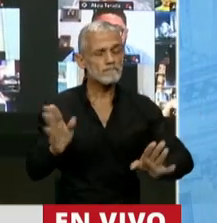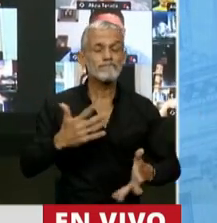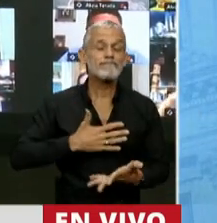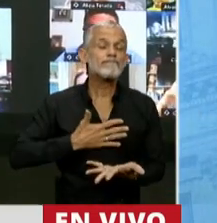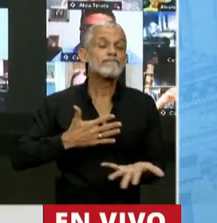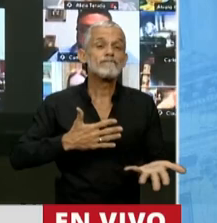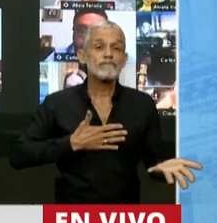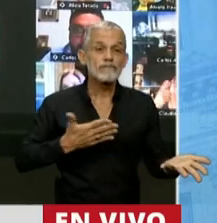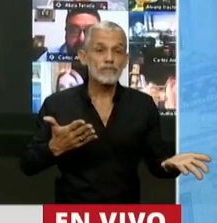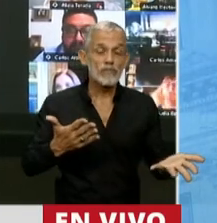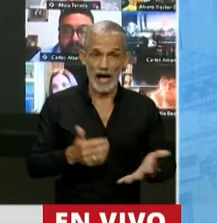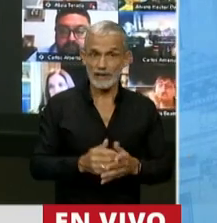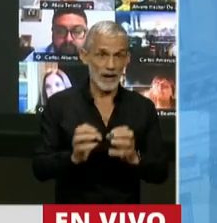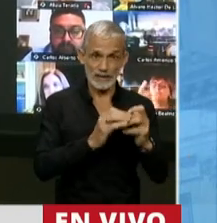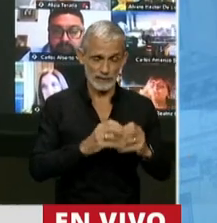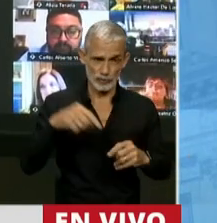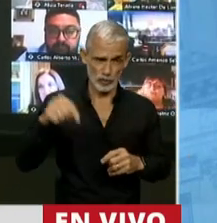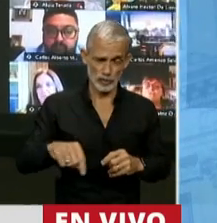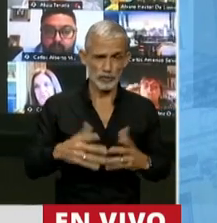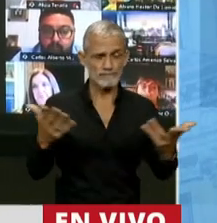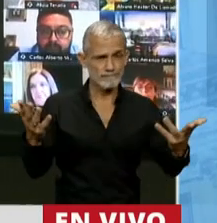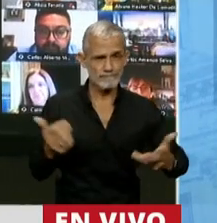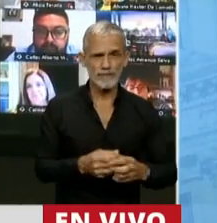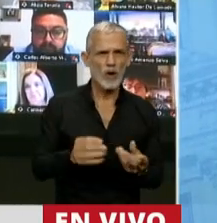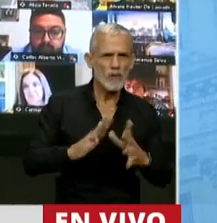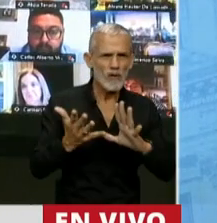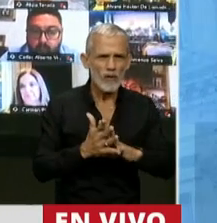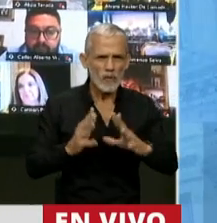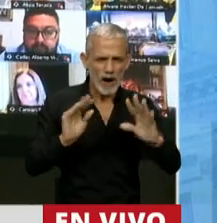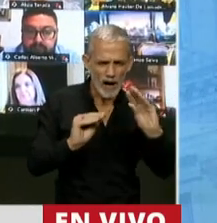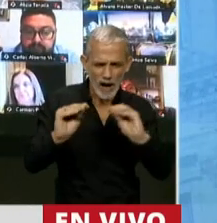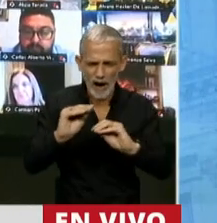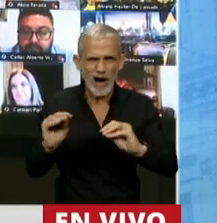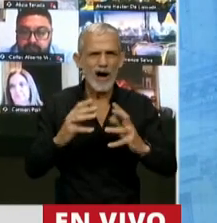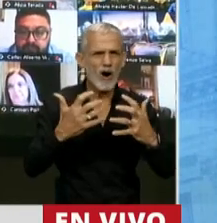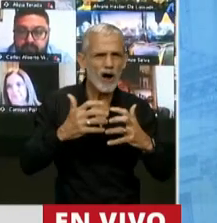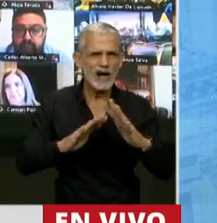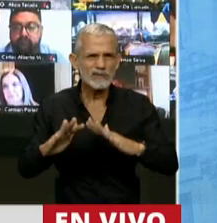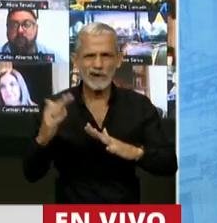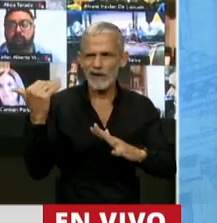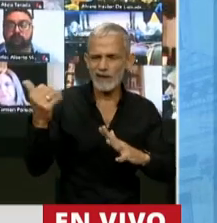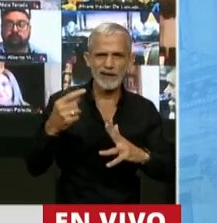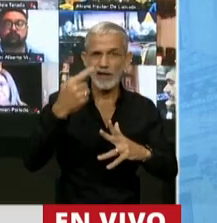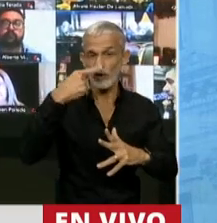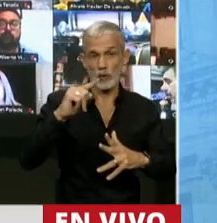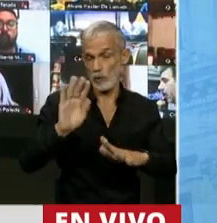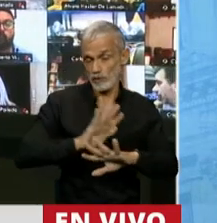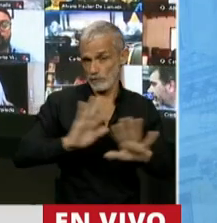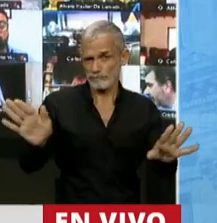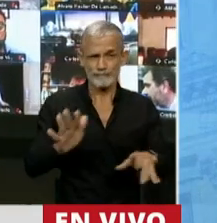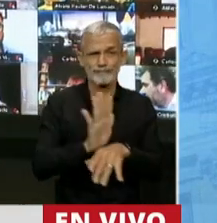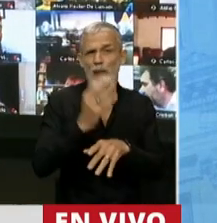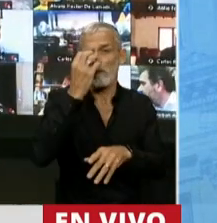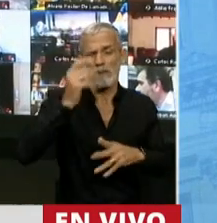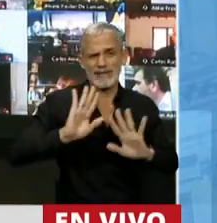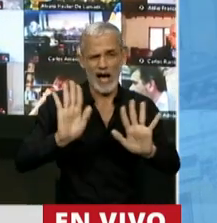lamento muchísimo la sesión de hoy, cómo se construyó, cómo se hizo, cómo se dictaminó y la última payasada de